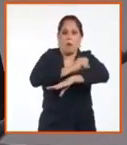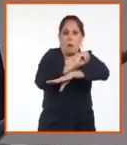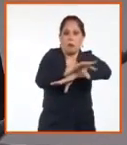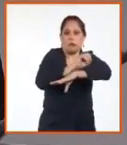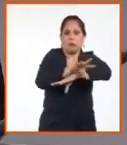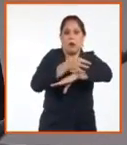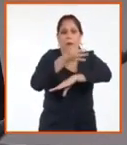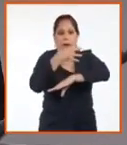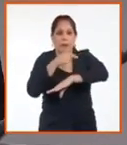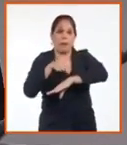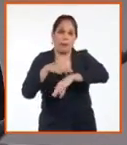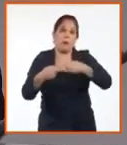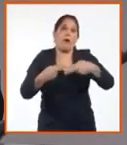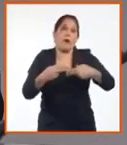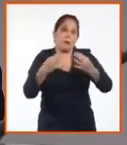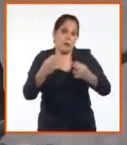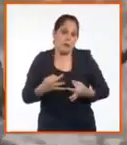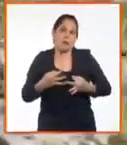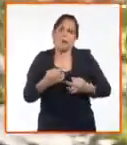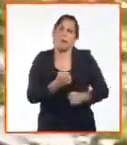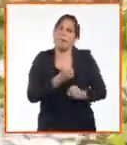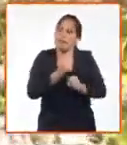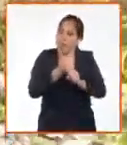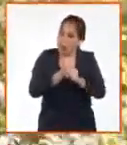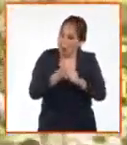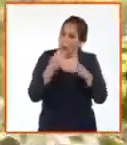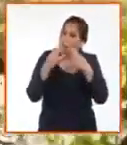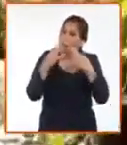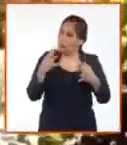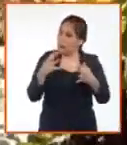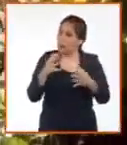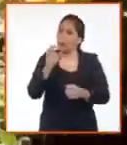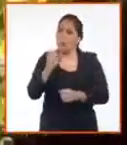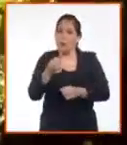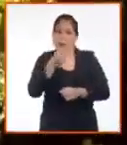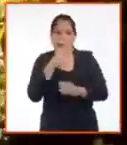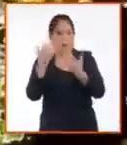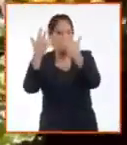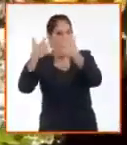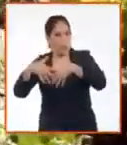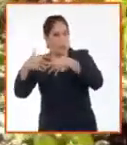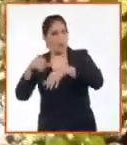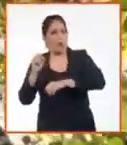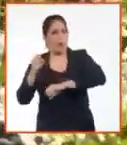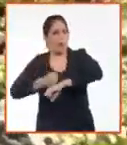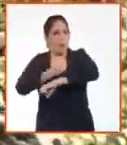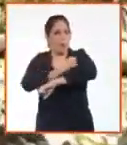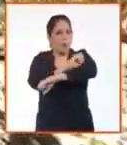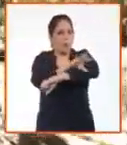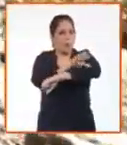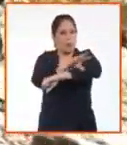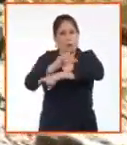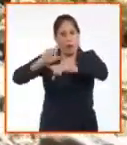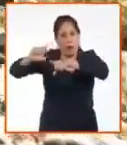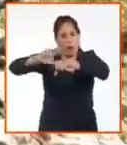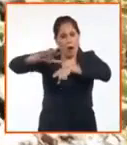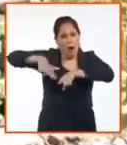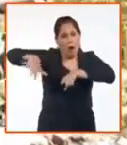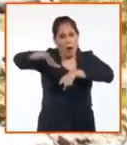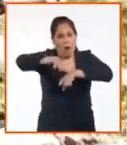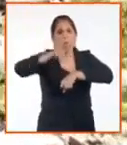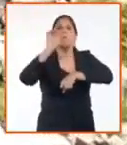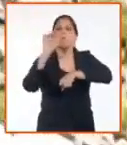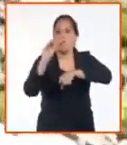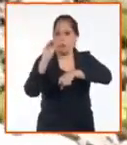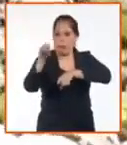cómo que hace también que hace un gran trabajo para que finalmente medicamentos porque se produzca puede llegar hasta el último rincón de nuestro país